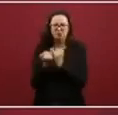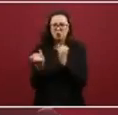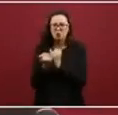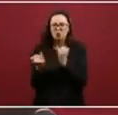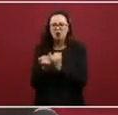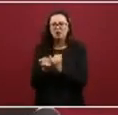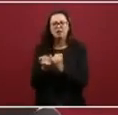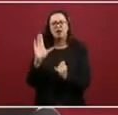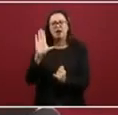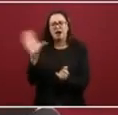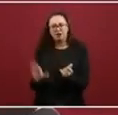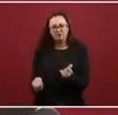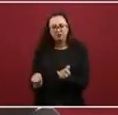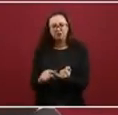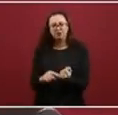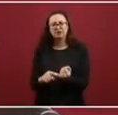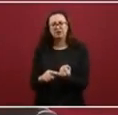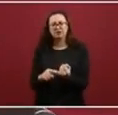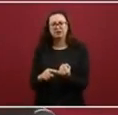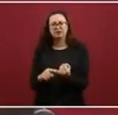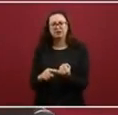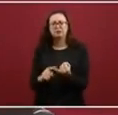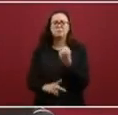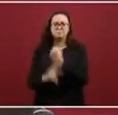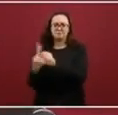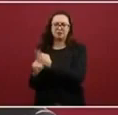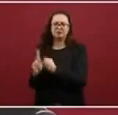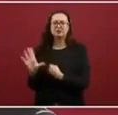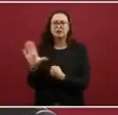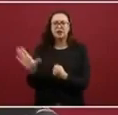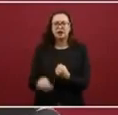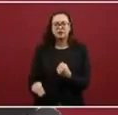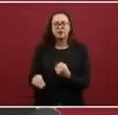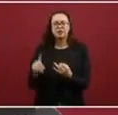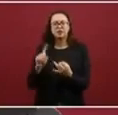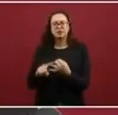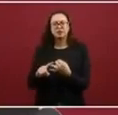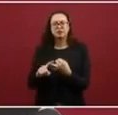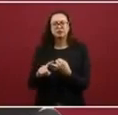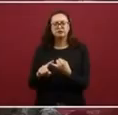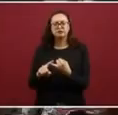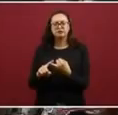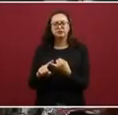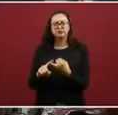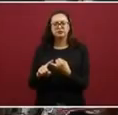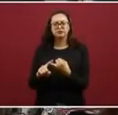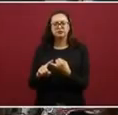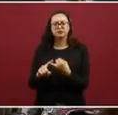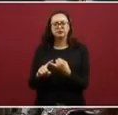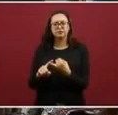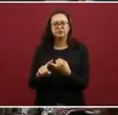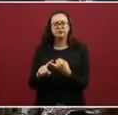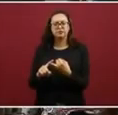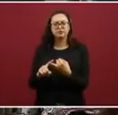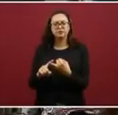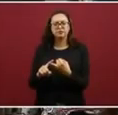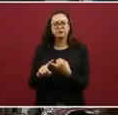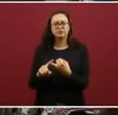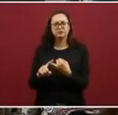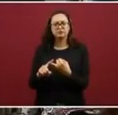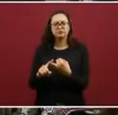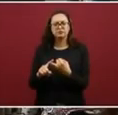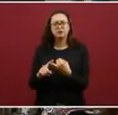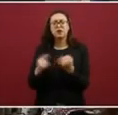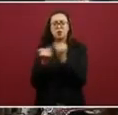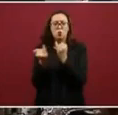de África, de varios países del África, del Medio Oriente. Estamos hablando de países